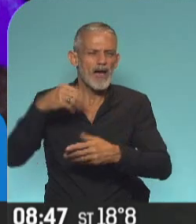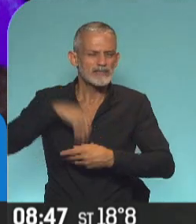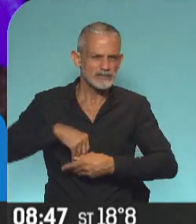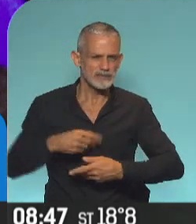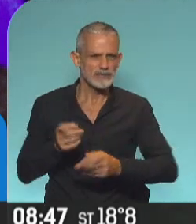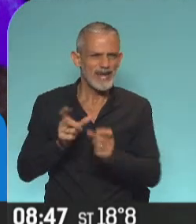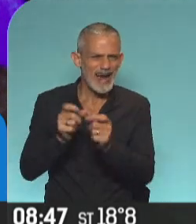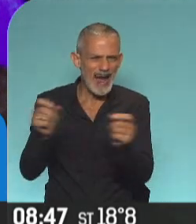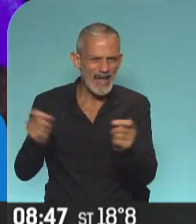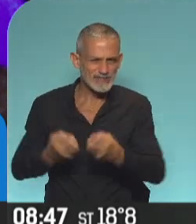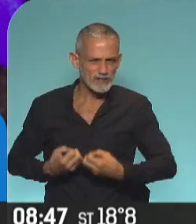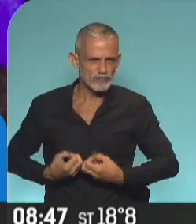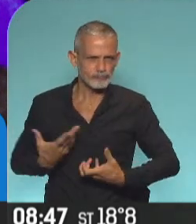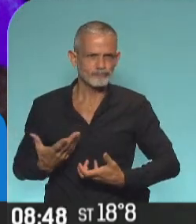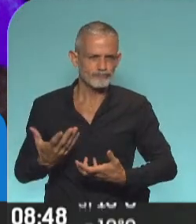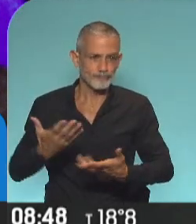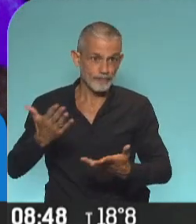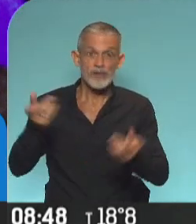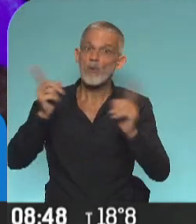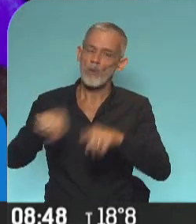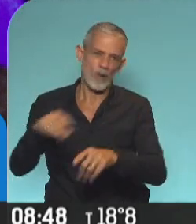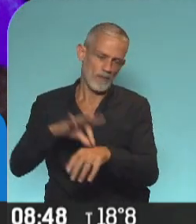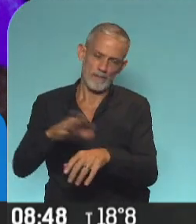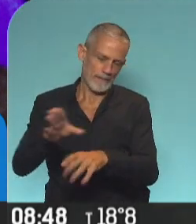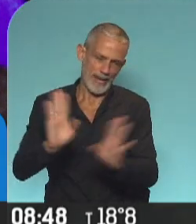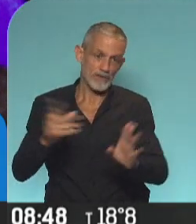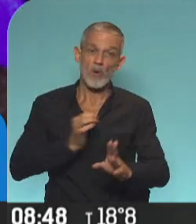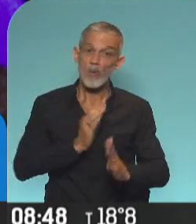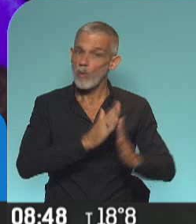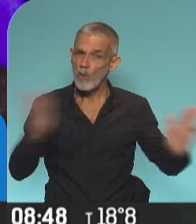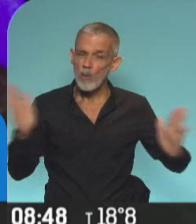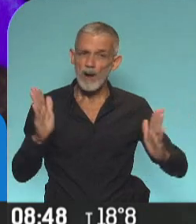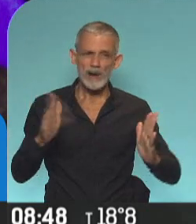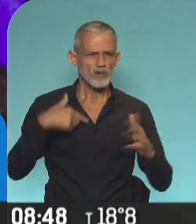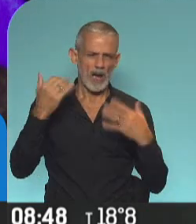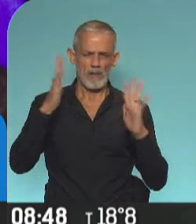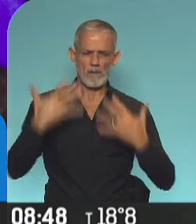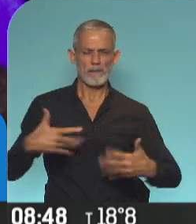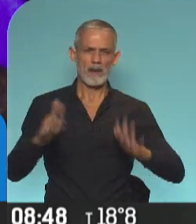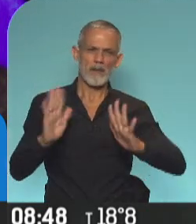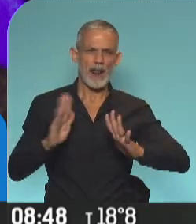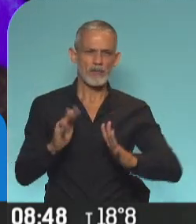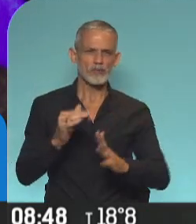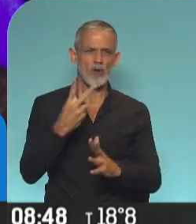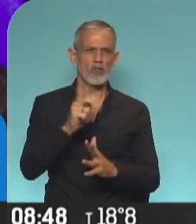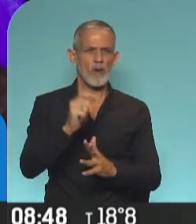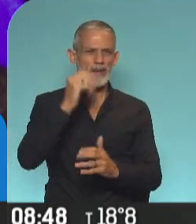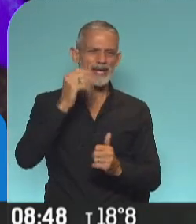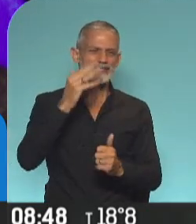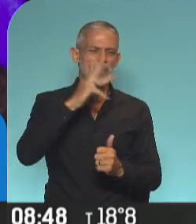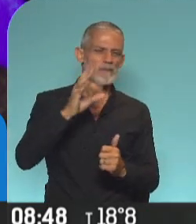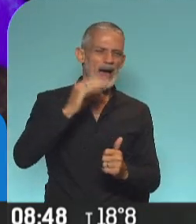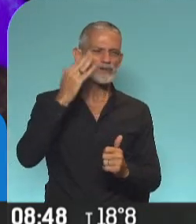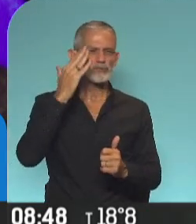y hay que tratar de volver a la consulta porque en un año nos hemos entrenado excepto en esos dos primeros meses donde se